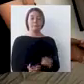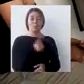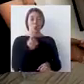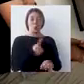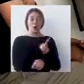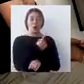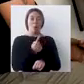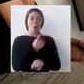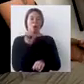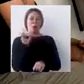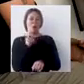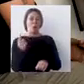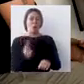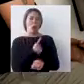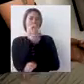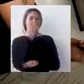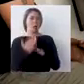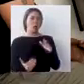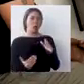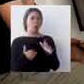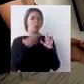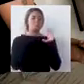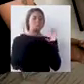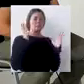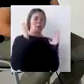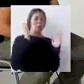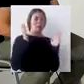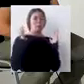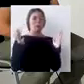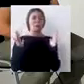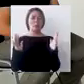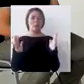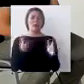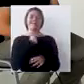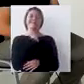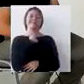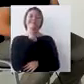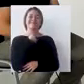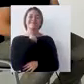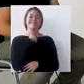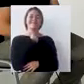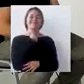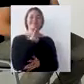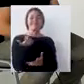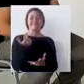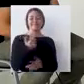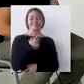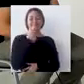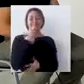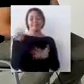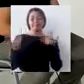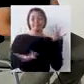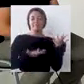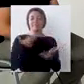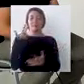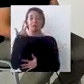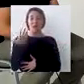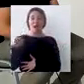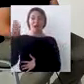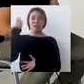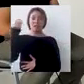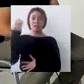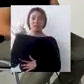media de diferentes títulos. Te comento, al inicio teníamos muchas inquietudes sobre